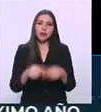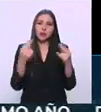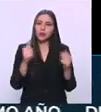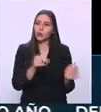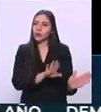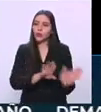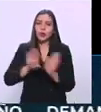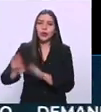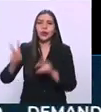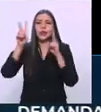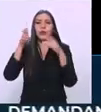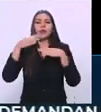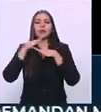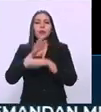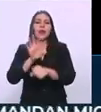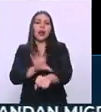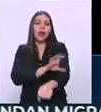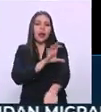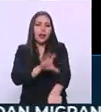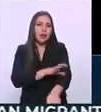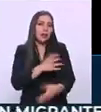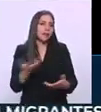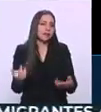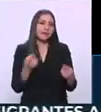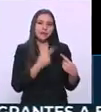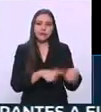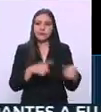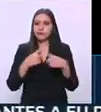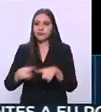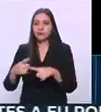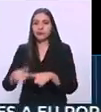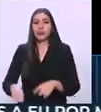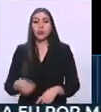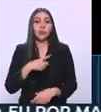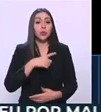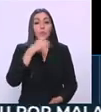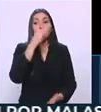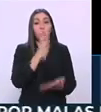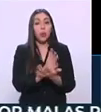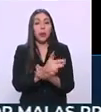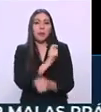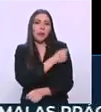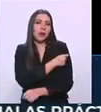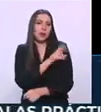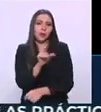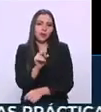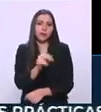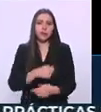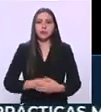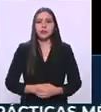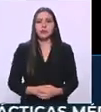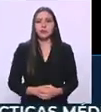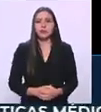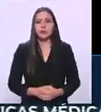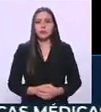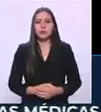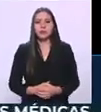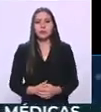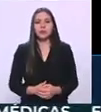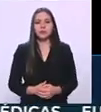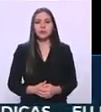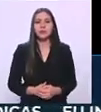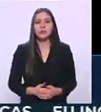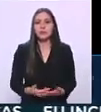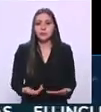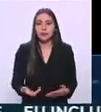otros aspectos de salud. En fin, o sea, no es solamente la vacuna. Es que, claro, el CONACYT sin duda ha tenido